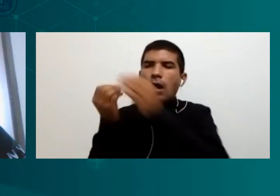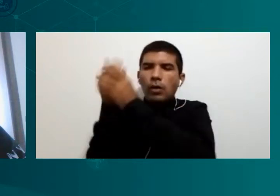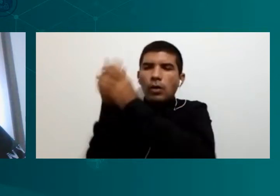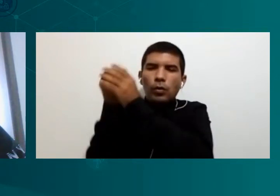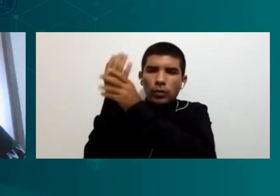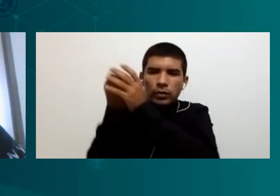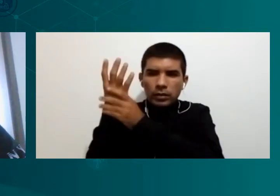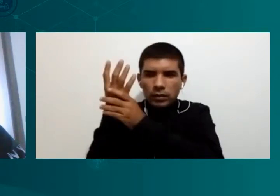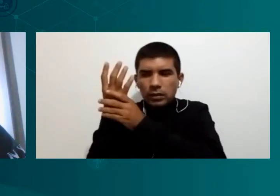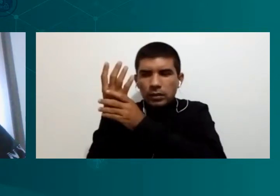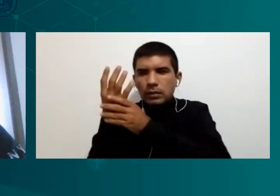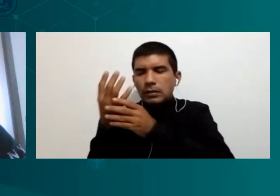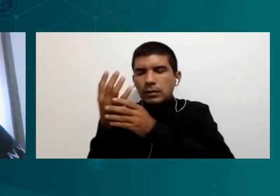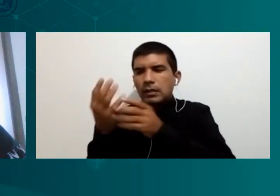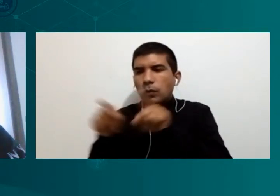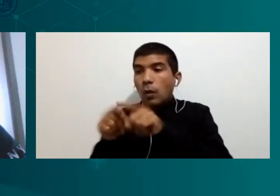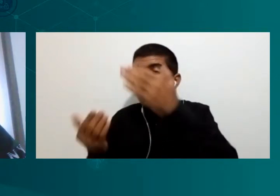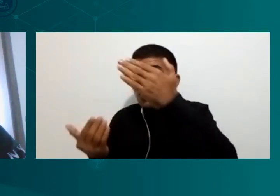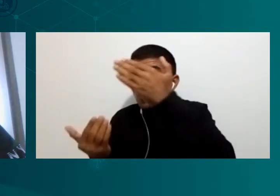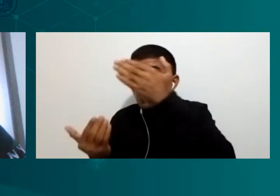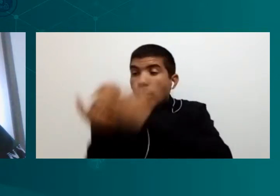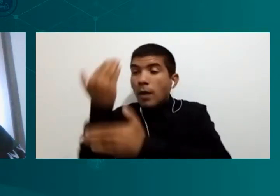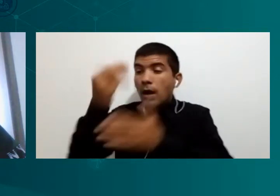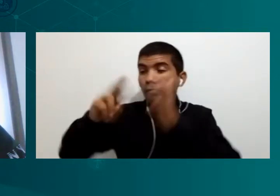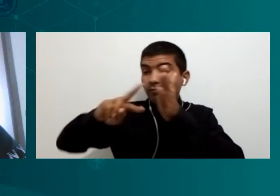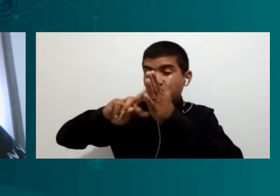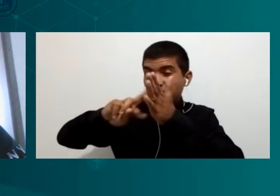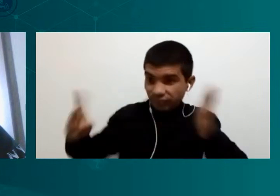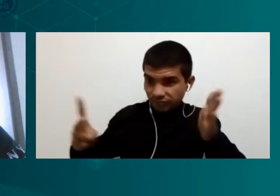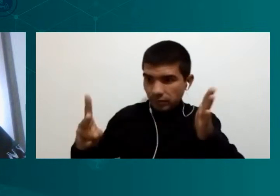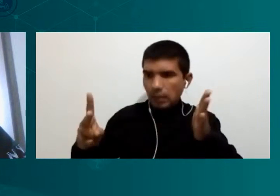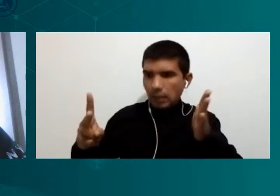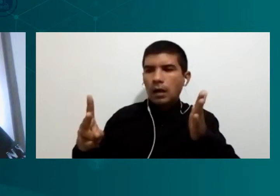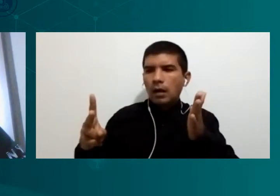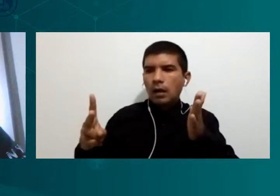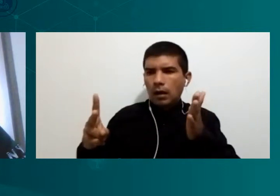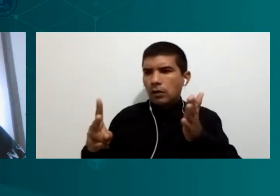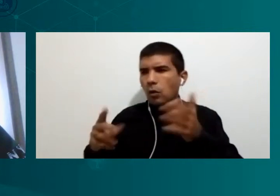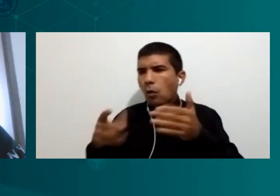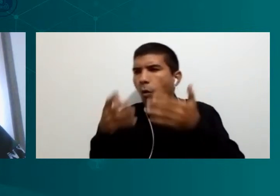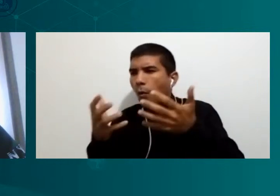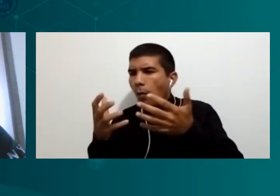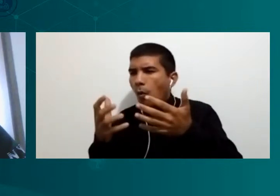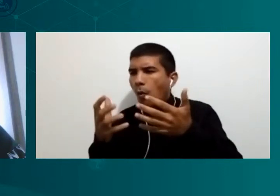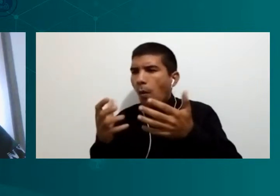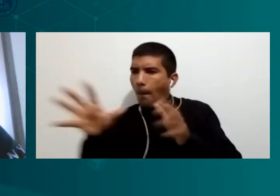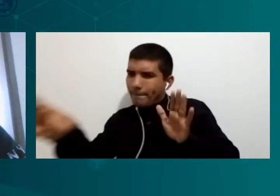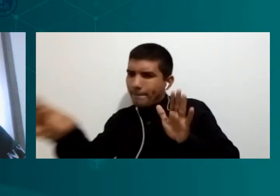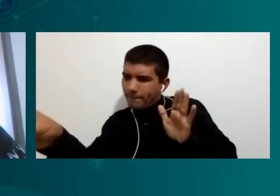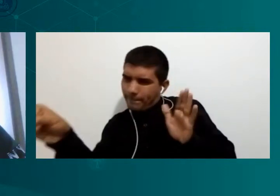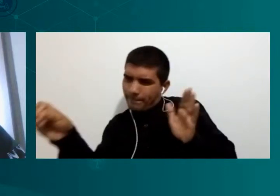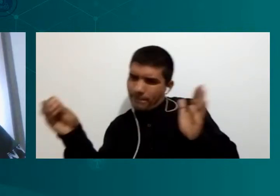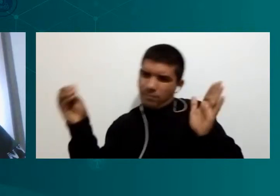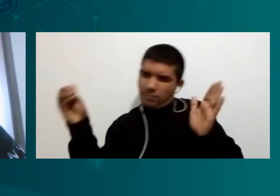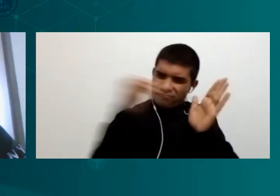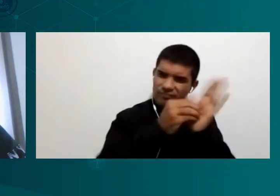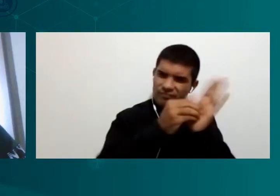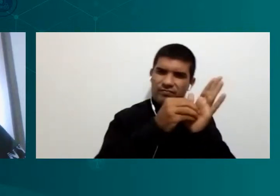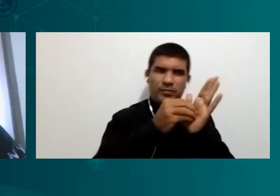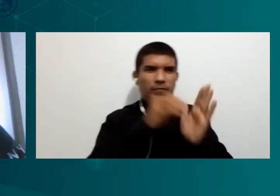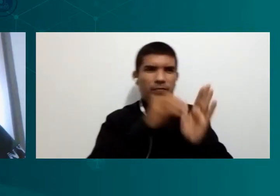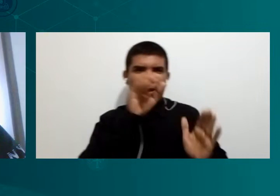nuevas tecnologías para la rentabilización del negocio. En la presentación vamos a tener un